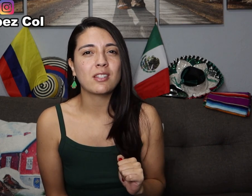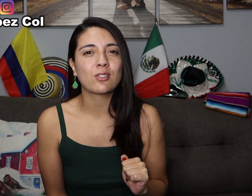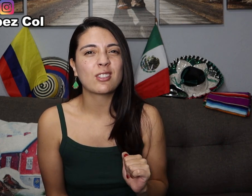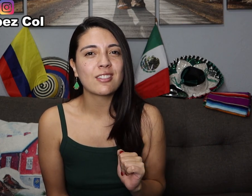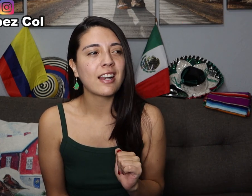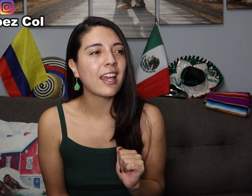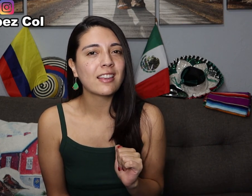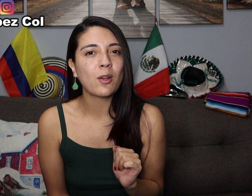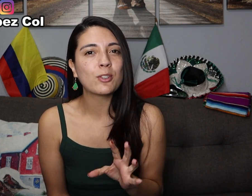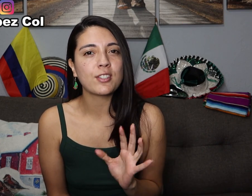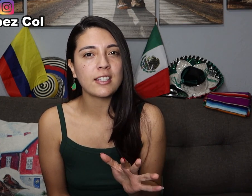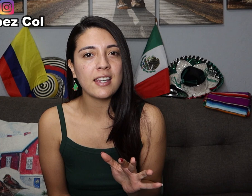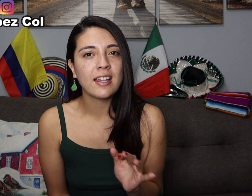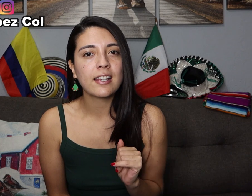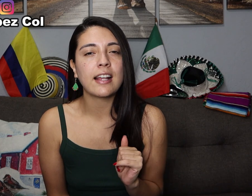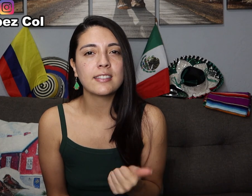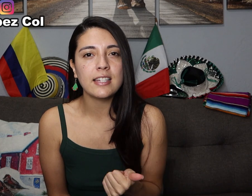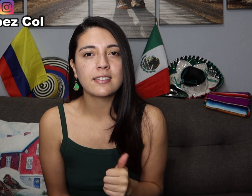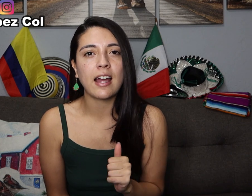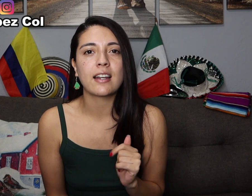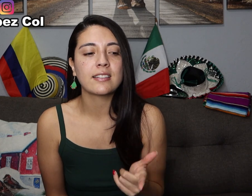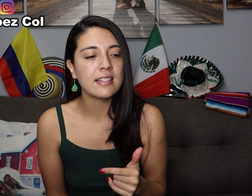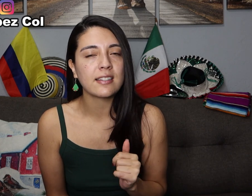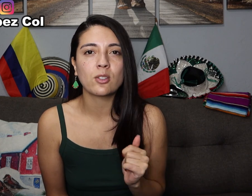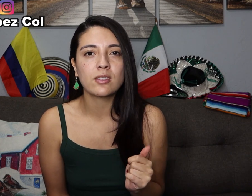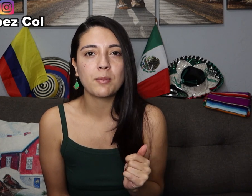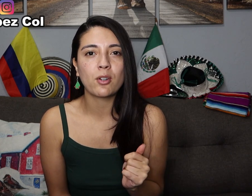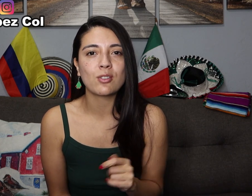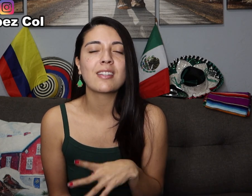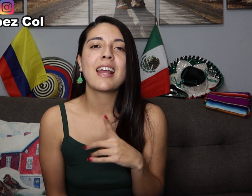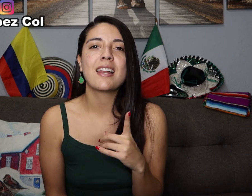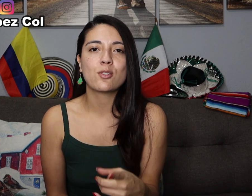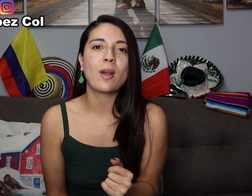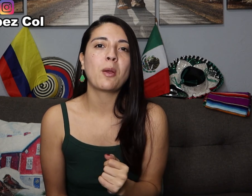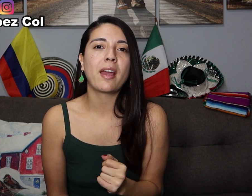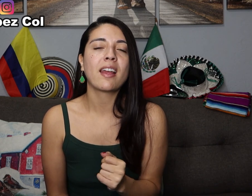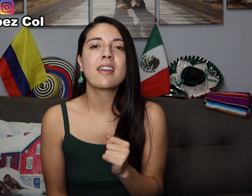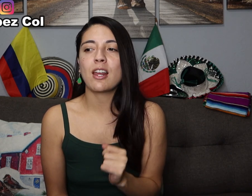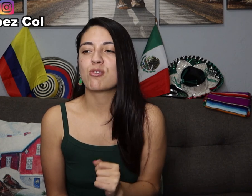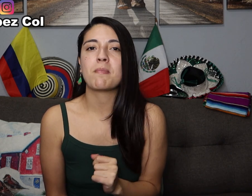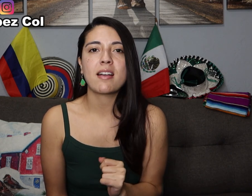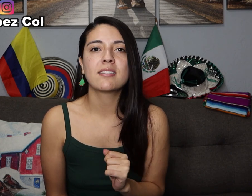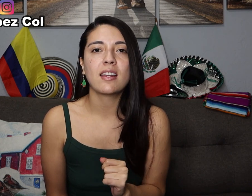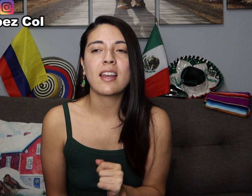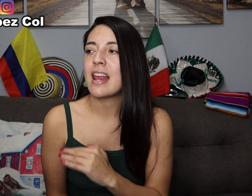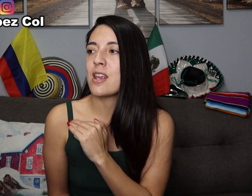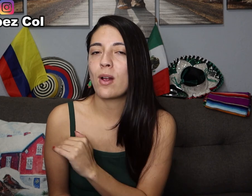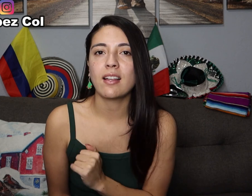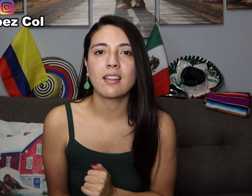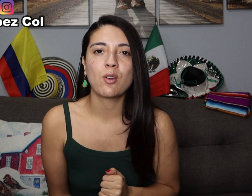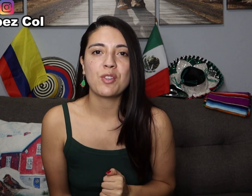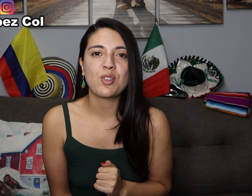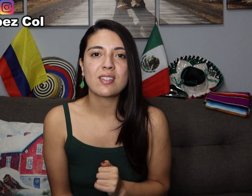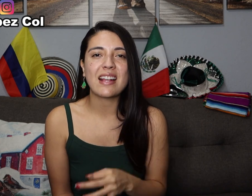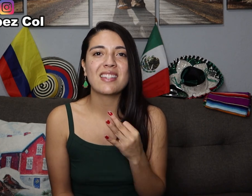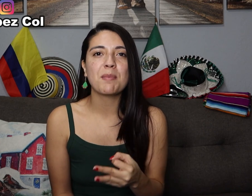de servicios. Entonces a la gente cuando es así, clasista, racista y todo ese tipo de cosas, les duele ver que los demás tienen